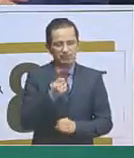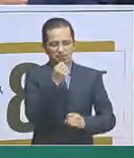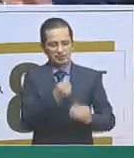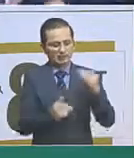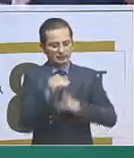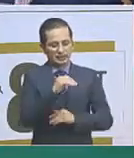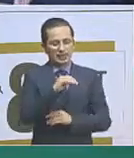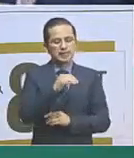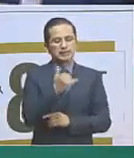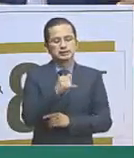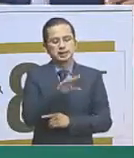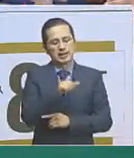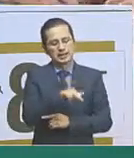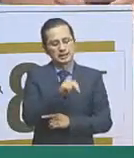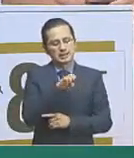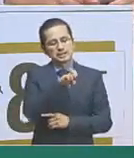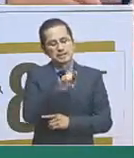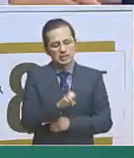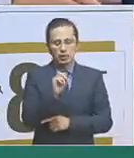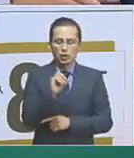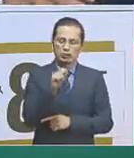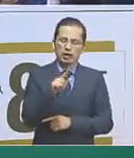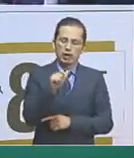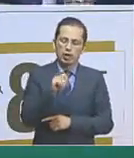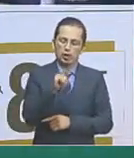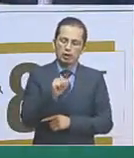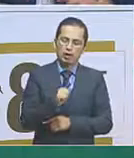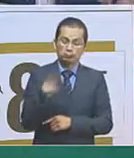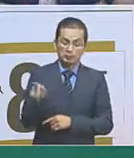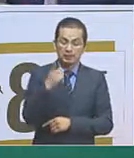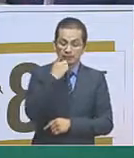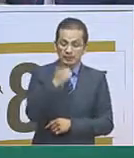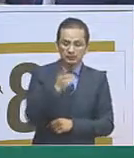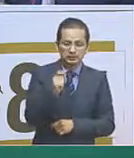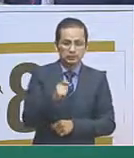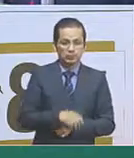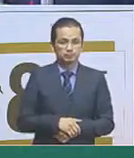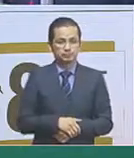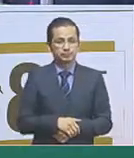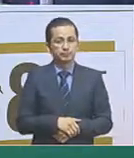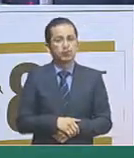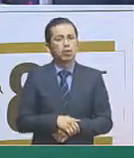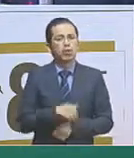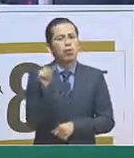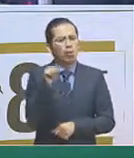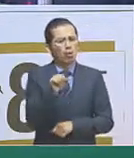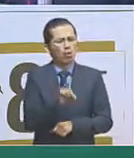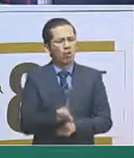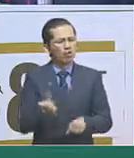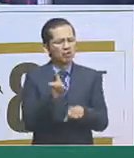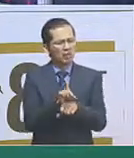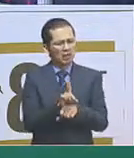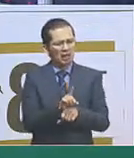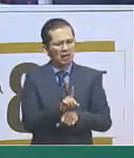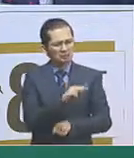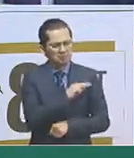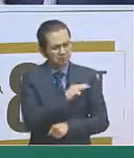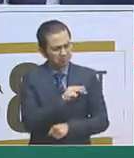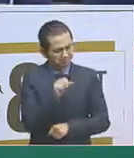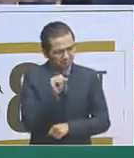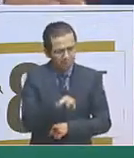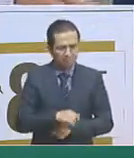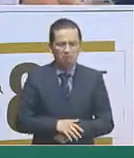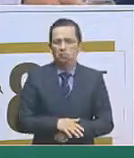hoy es un día muy especial es un día muy especial porque por varias razones hoy inicia el